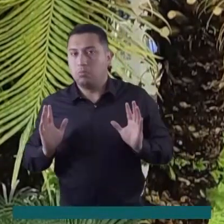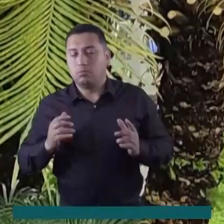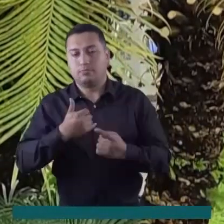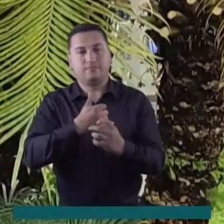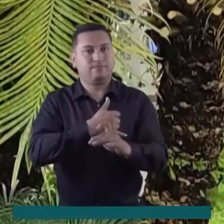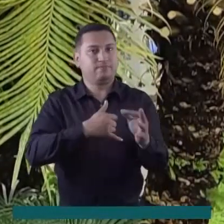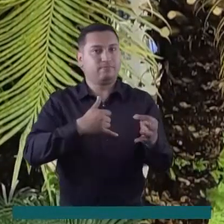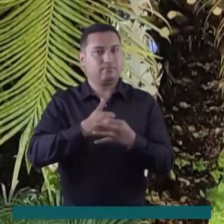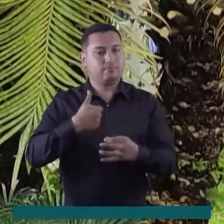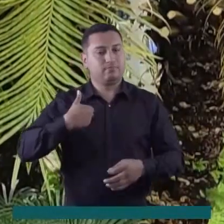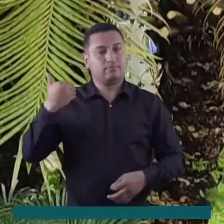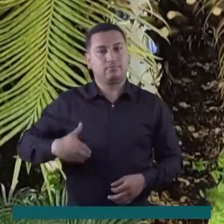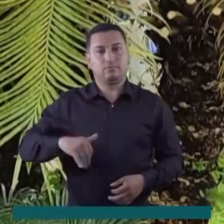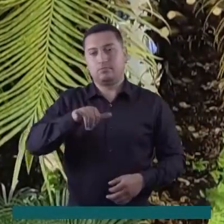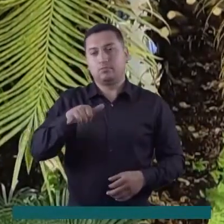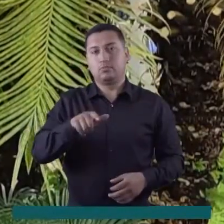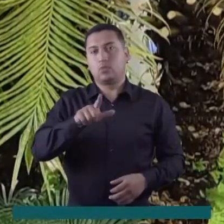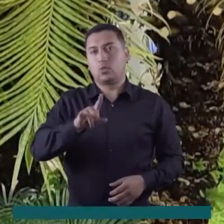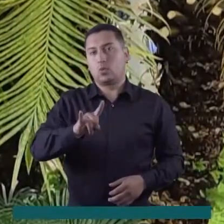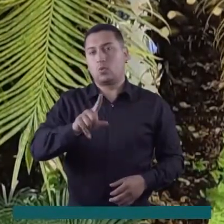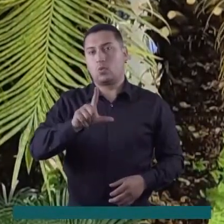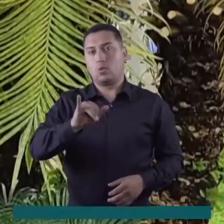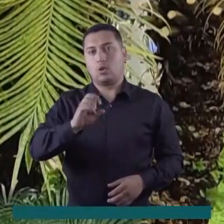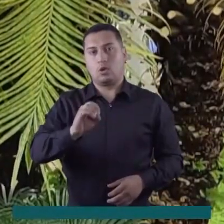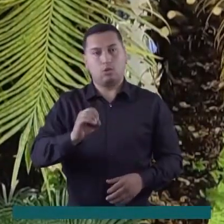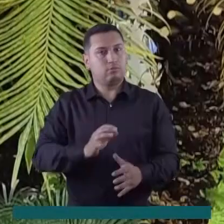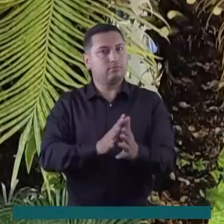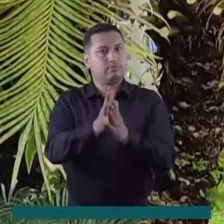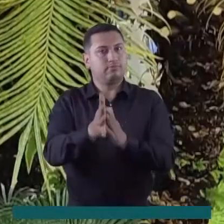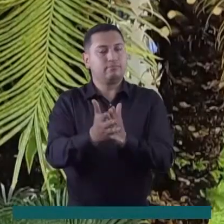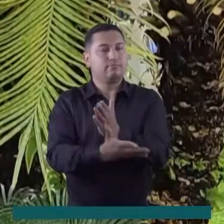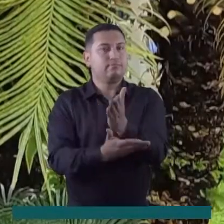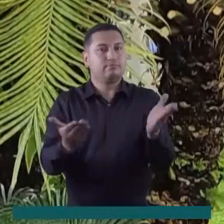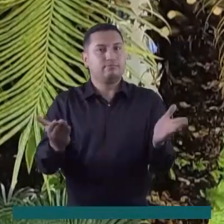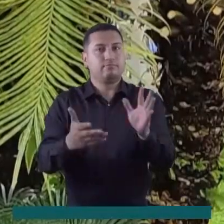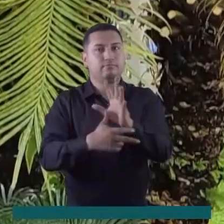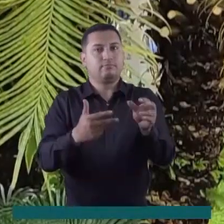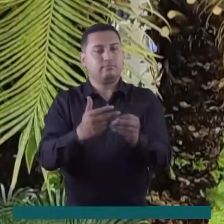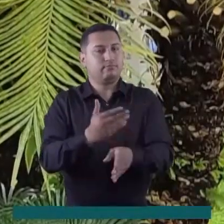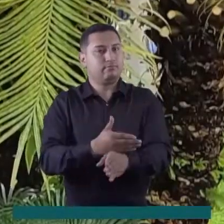desde san josé del guaviare informó julio ernesto velázquez arango para enlace